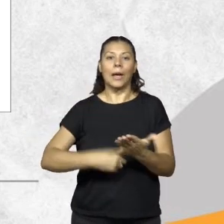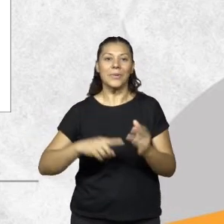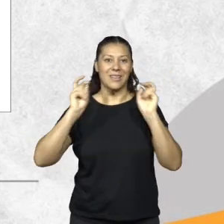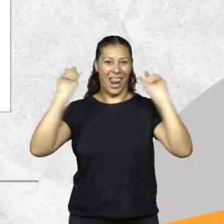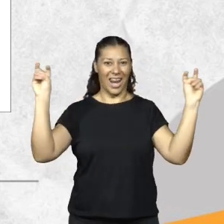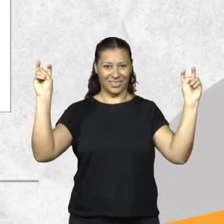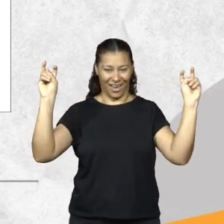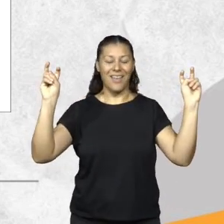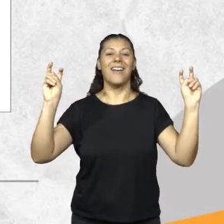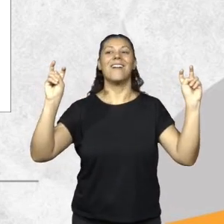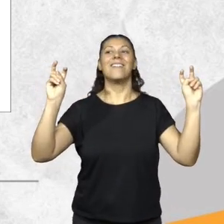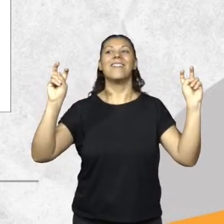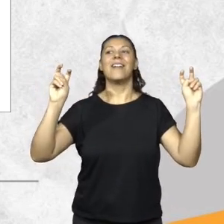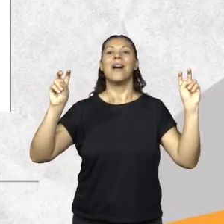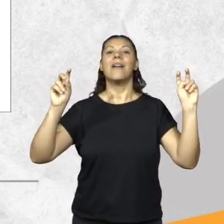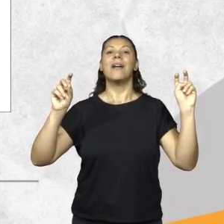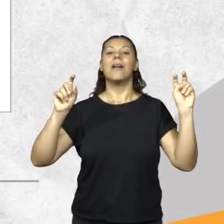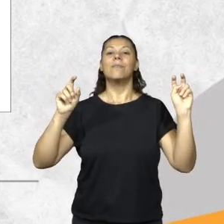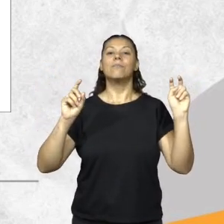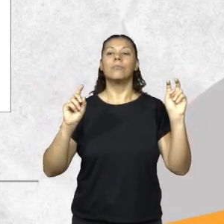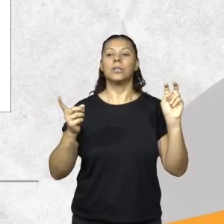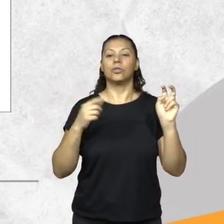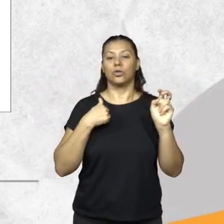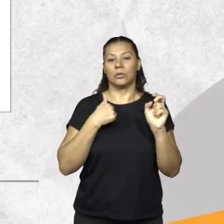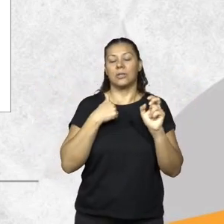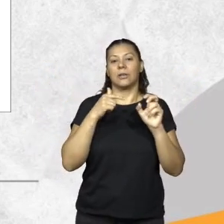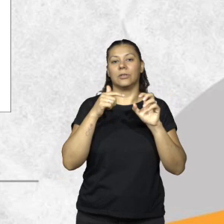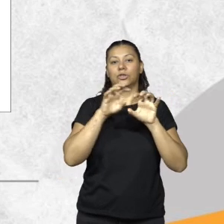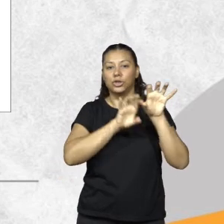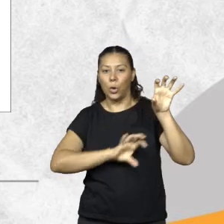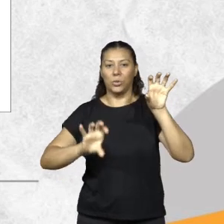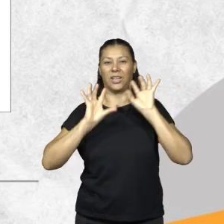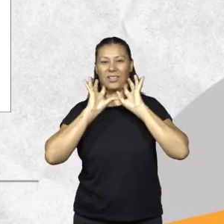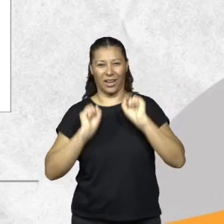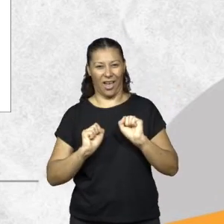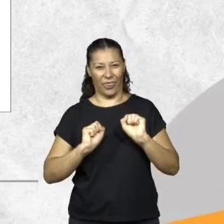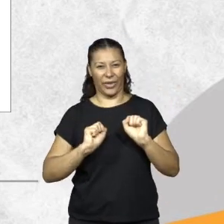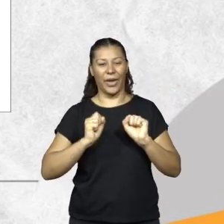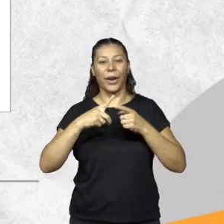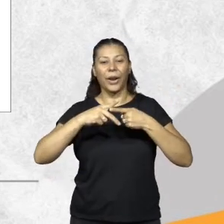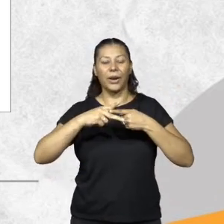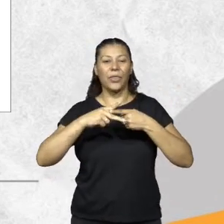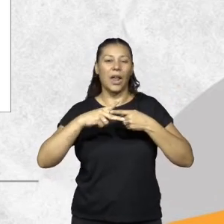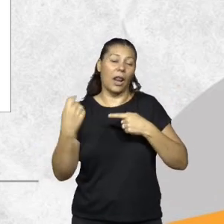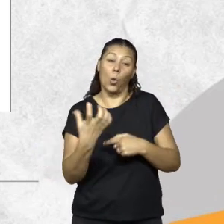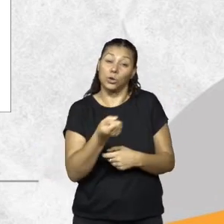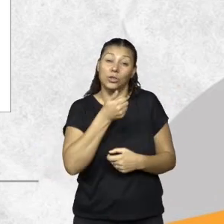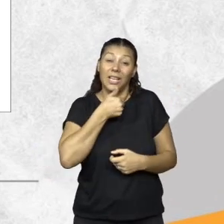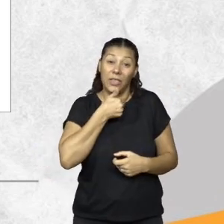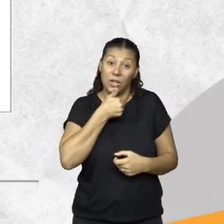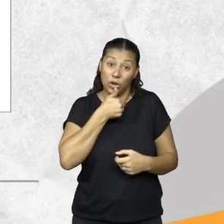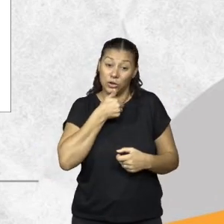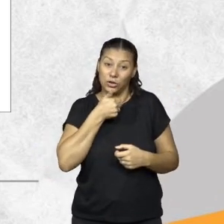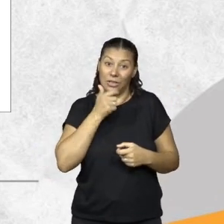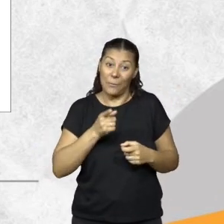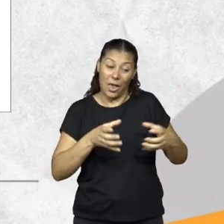con los especialistas que tenemos dentro de la Subsecretaría de Recursos Hídricos. Nos dicen cuál es el nivel de alerta y acá